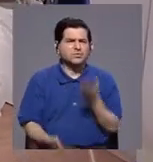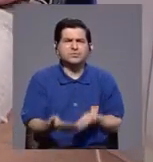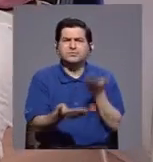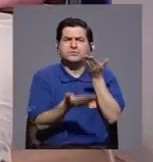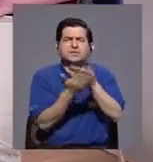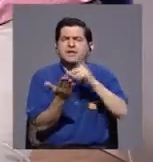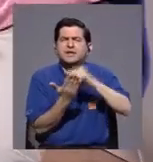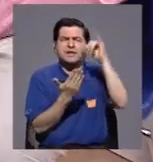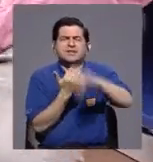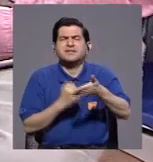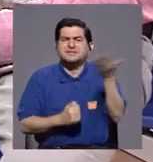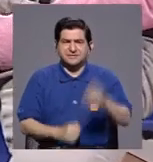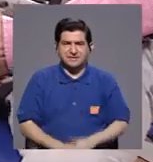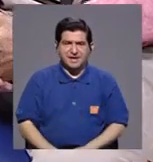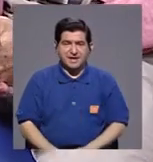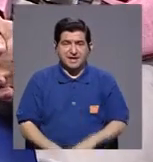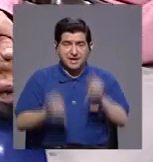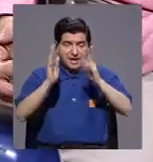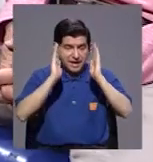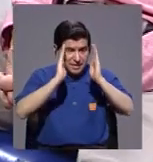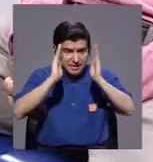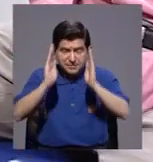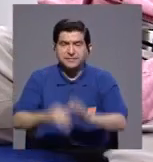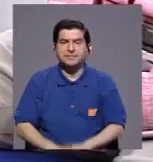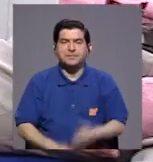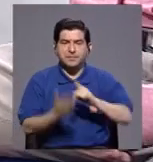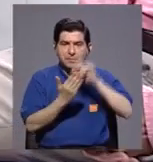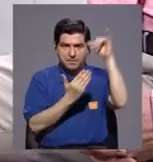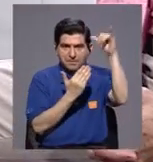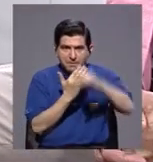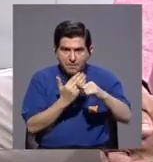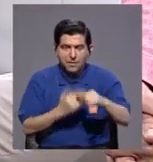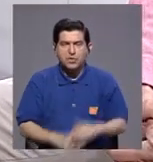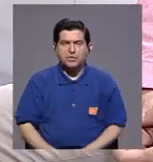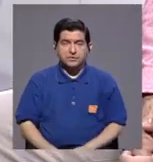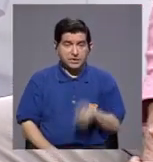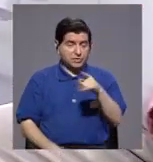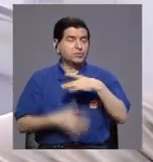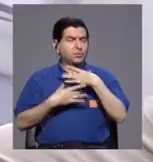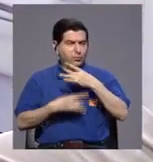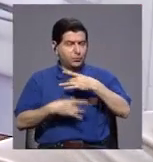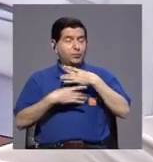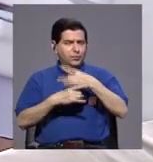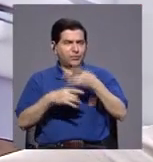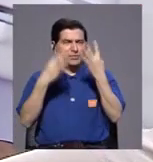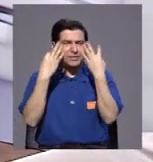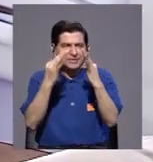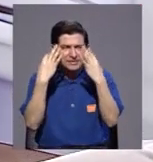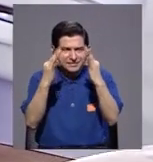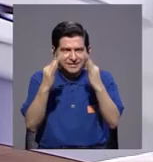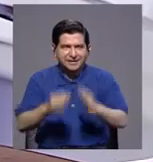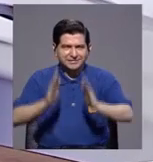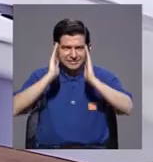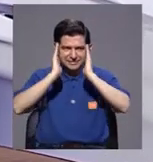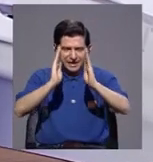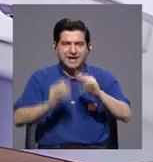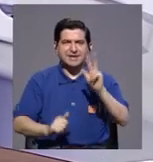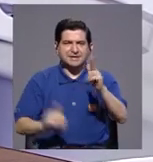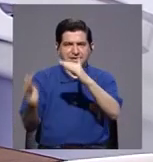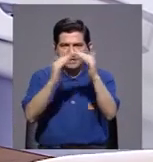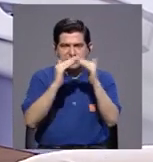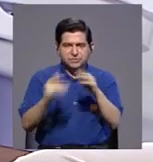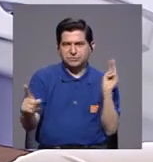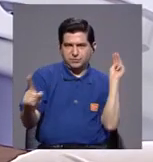ustedes con este proyecto a quienes a quienes van a abordar nuestro proyecto es un proyecto ambicioso y tratamos de abordar tres públicos